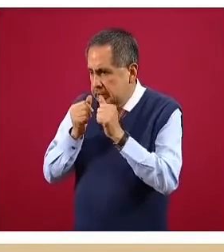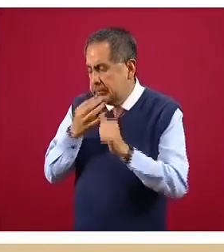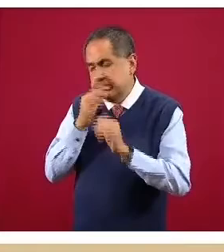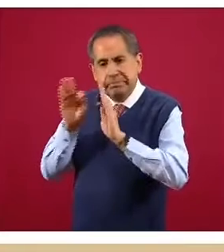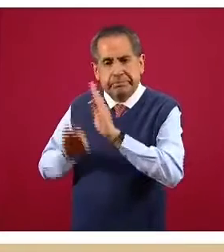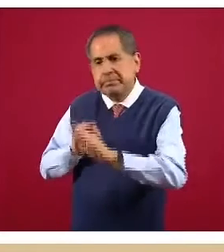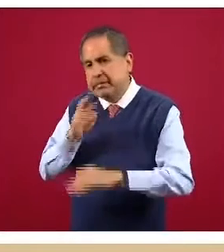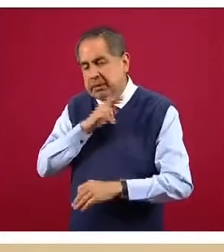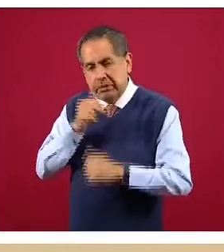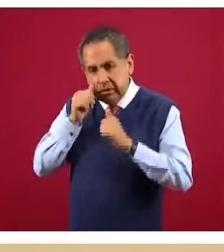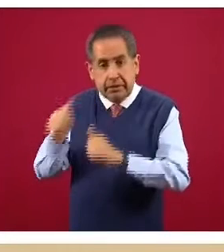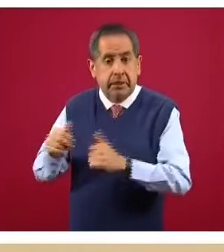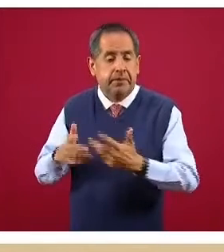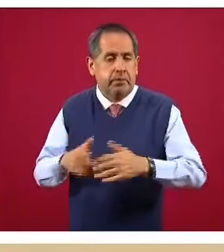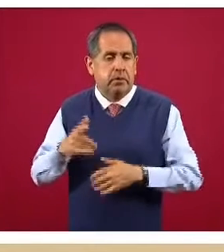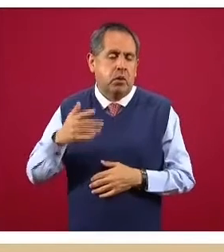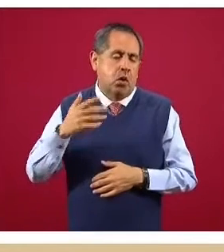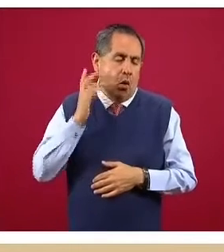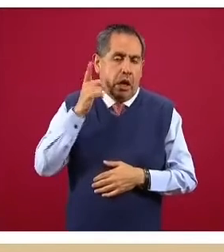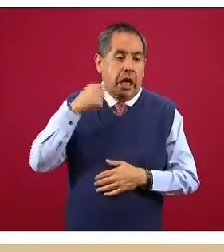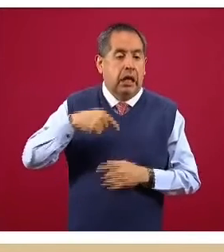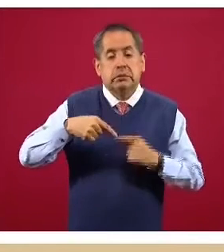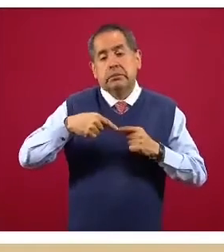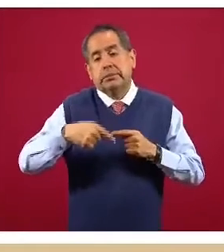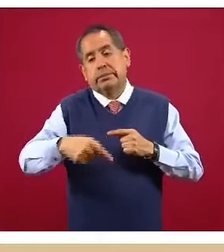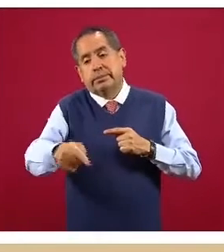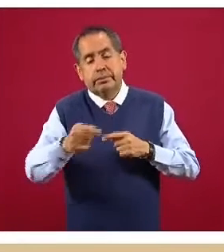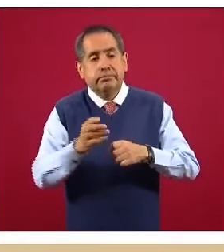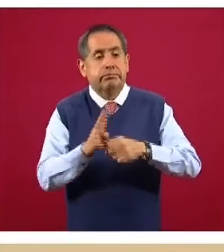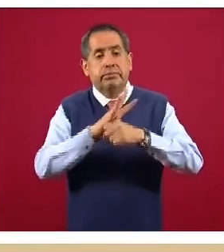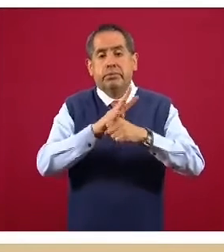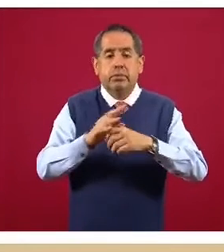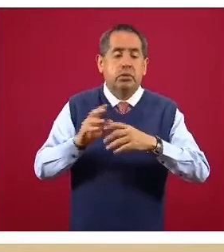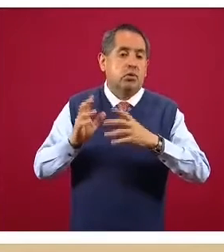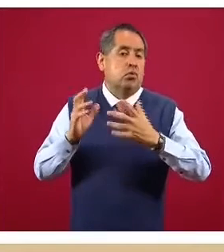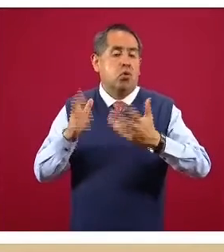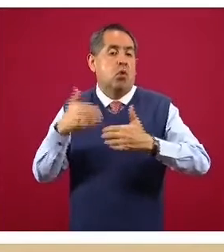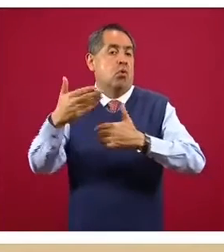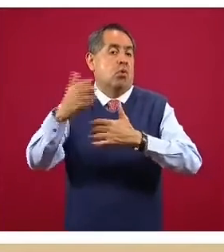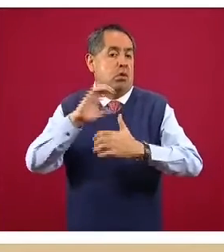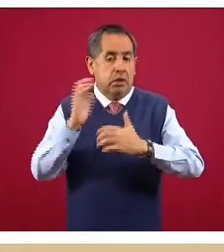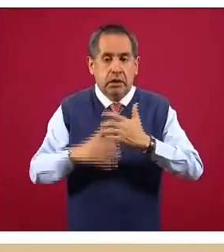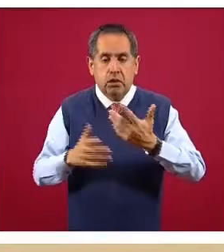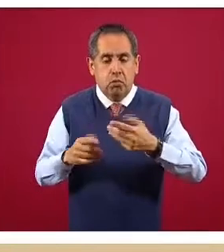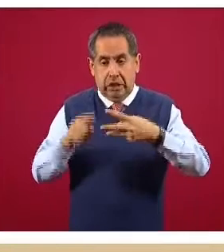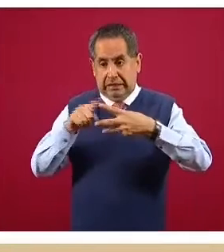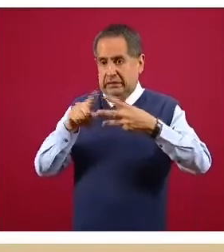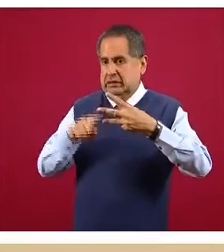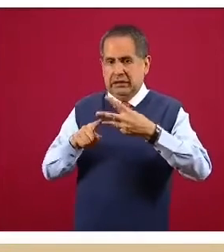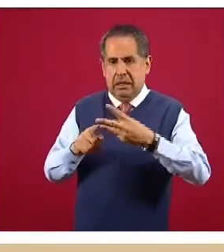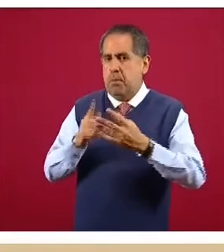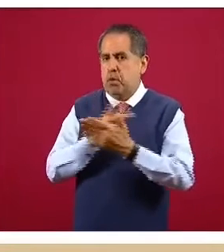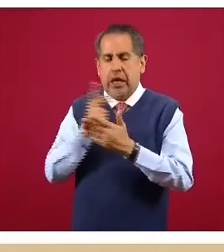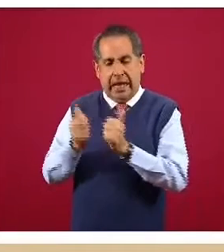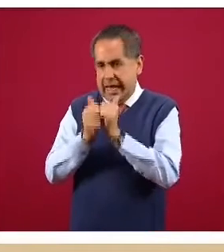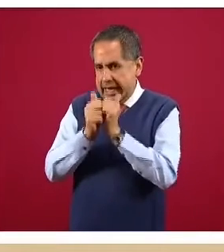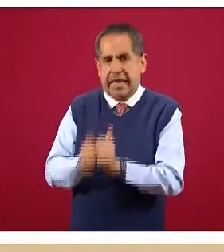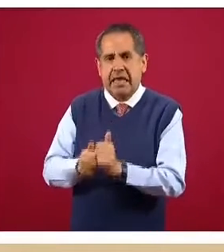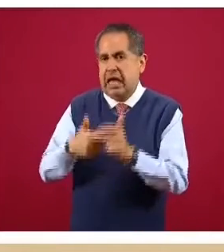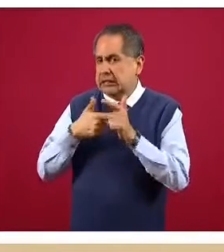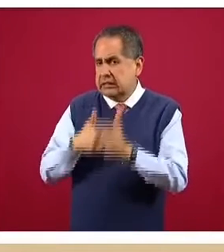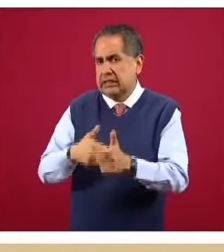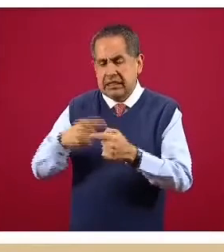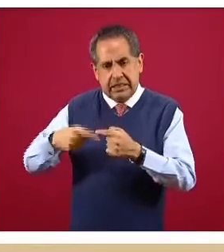componentes, al final de la pandemia o durante la pandemia con el COVID comunitario, van a quedar como elementos sólidos,